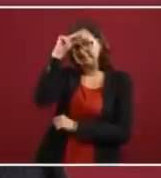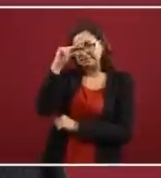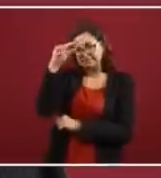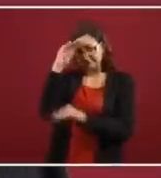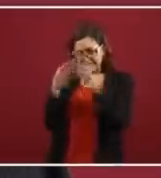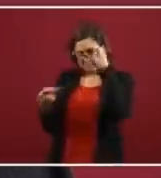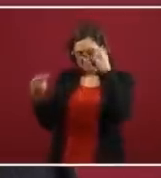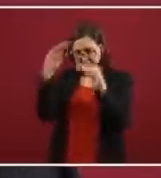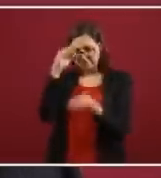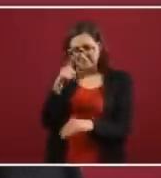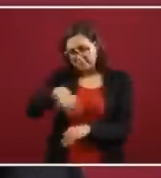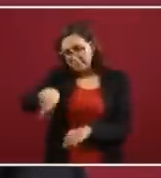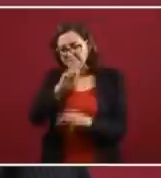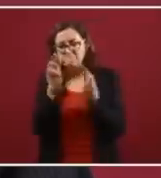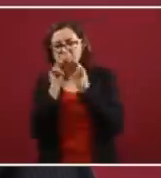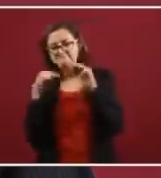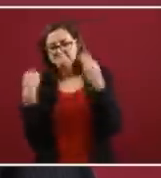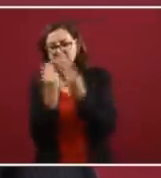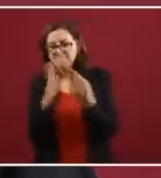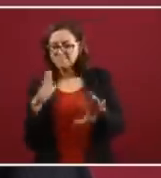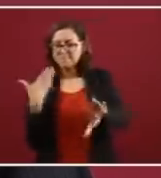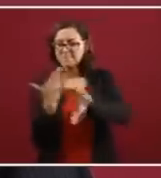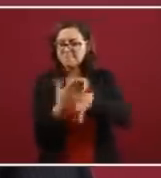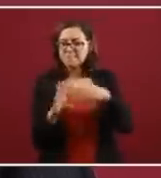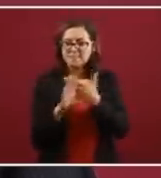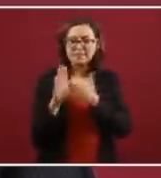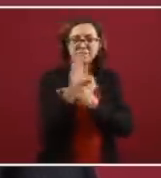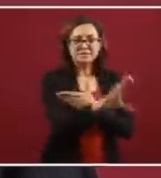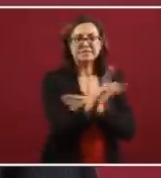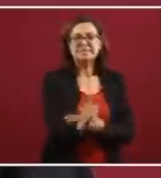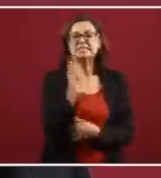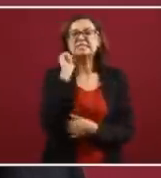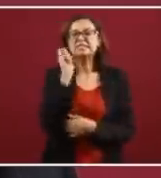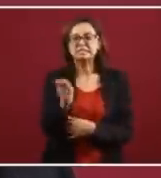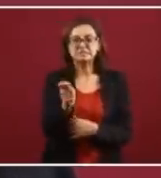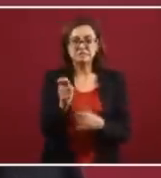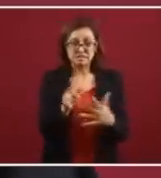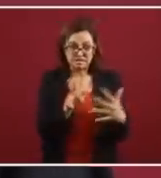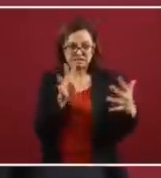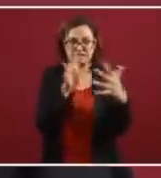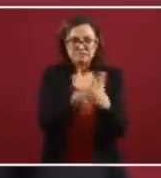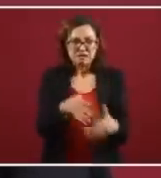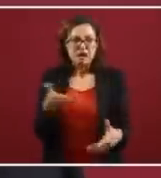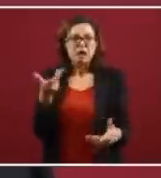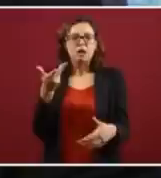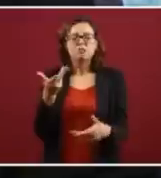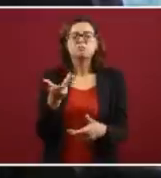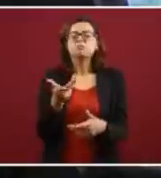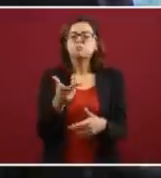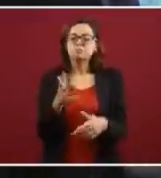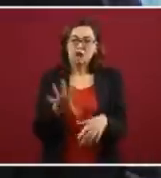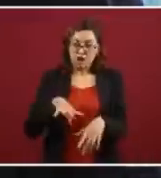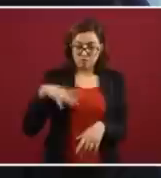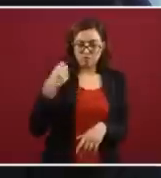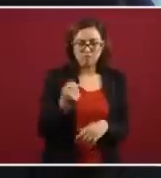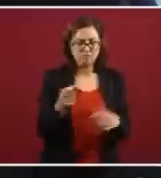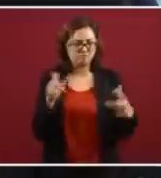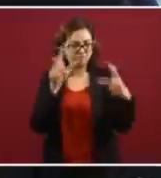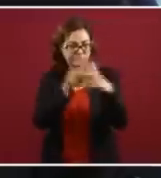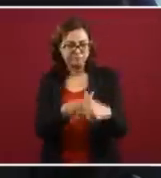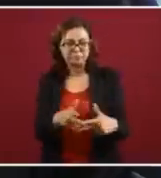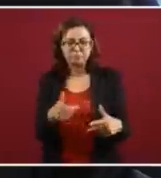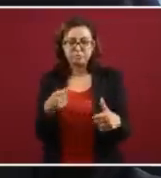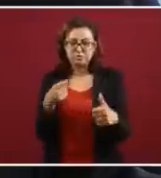organizado, es decir, no en el ámbito operativo, aunque también se incluye, pero no de